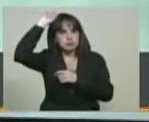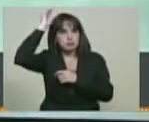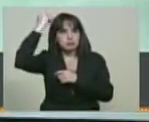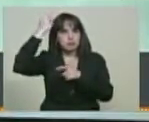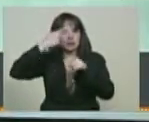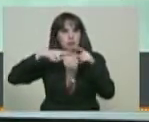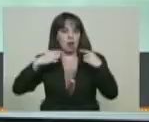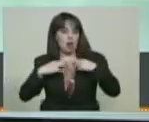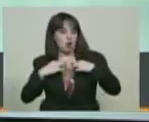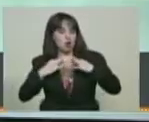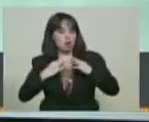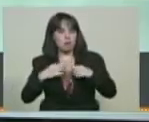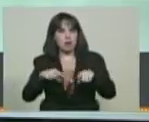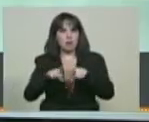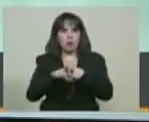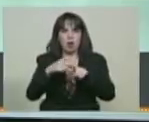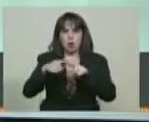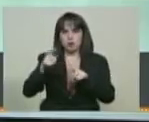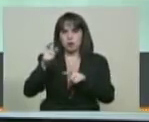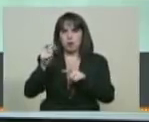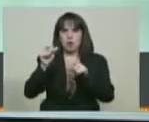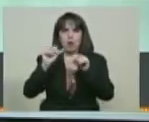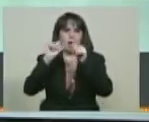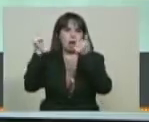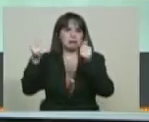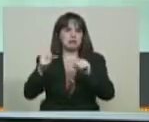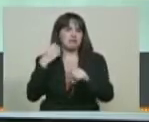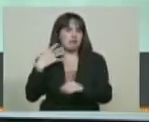Y se ponía la ropa igual y salía a bailar como él.